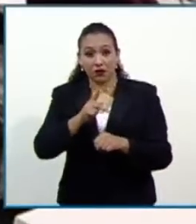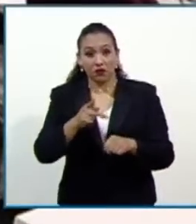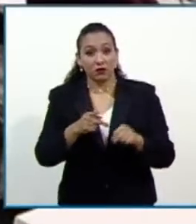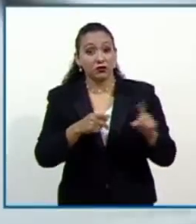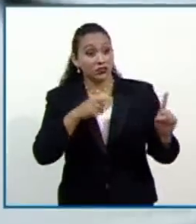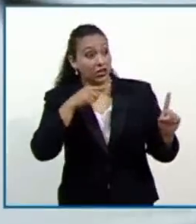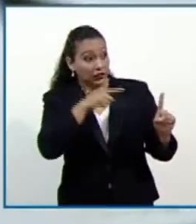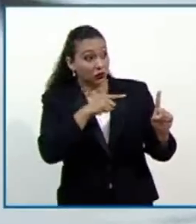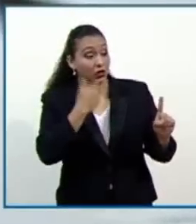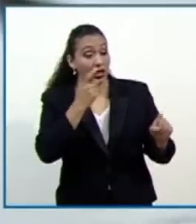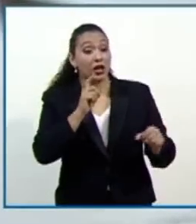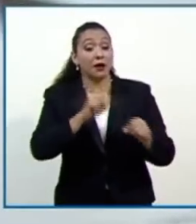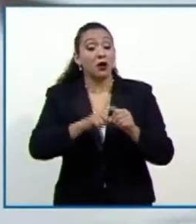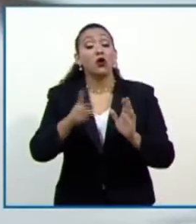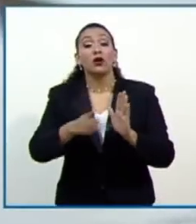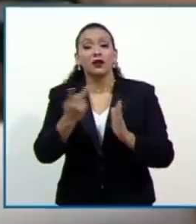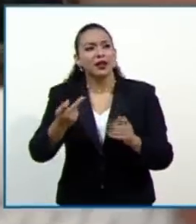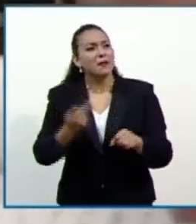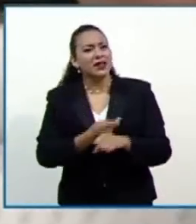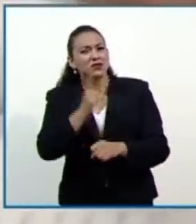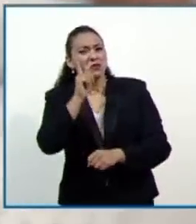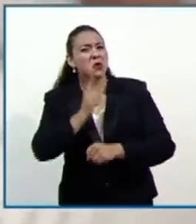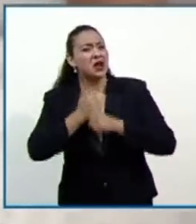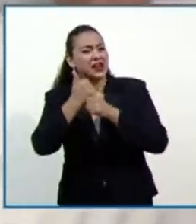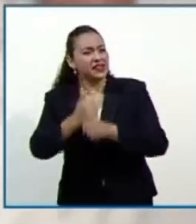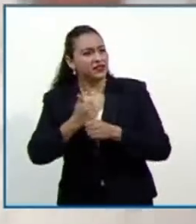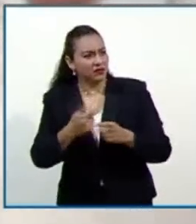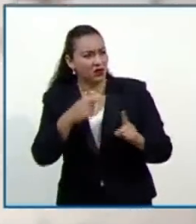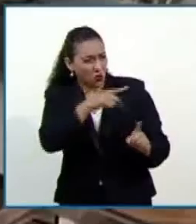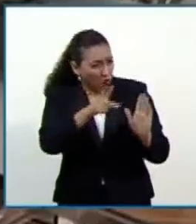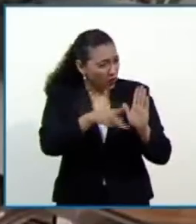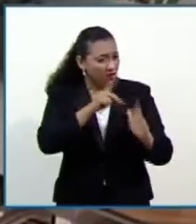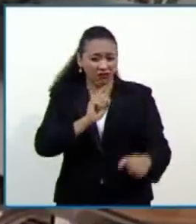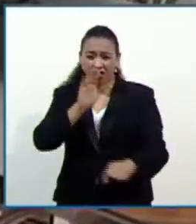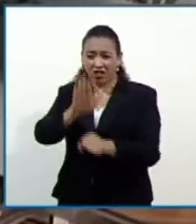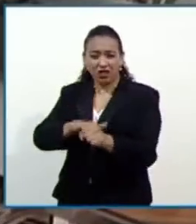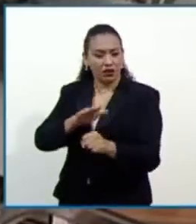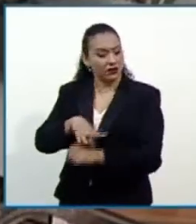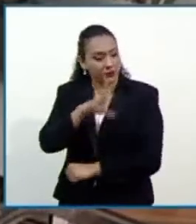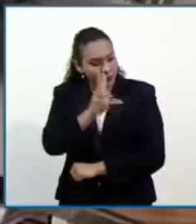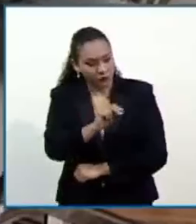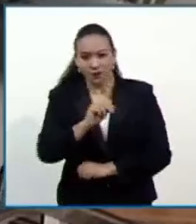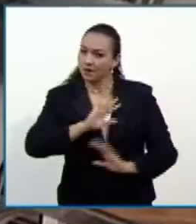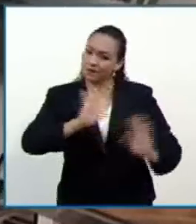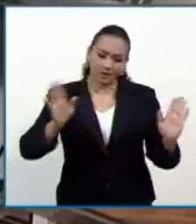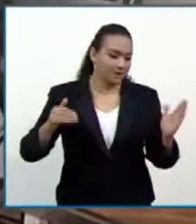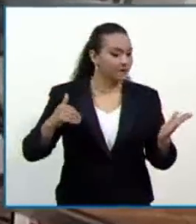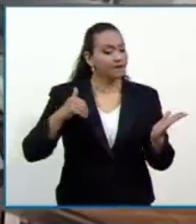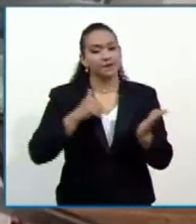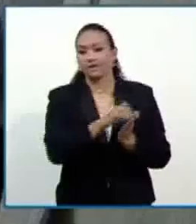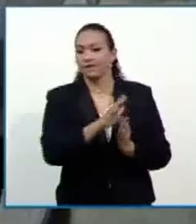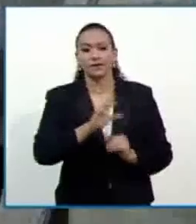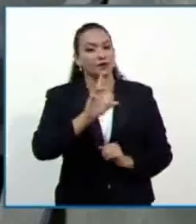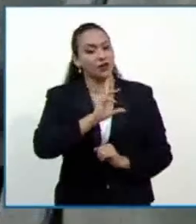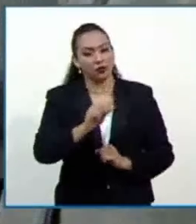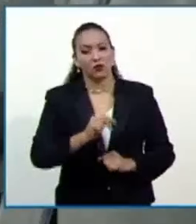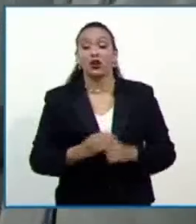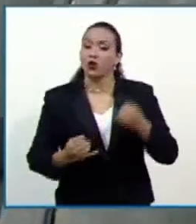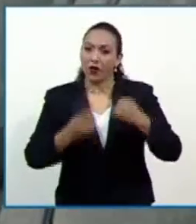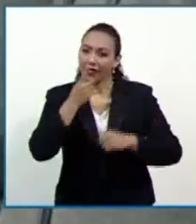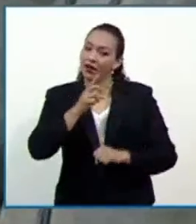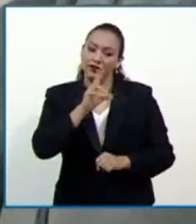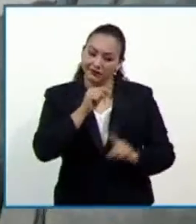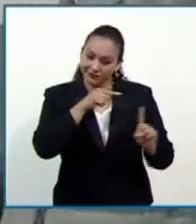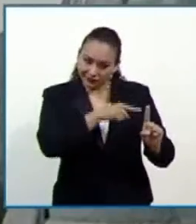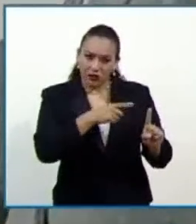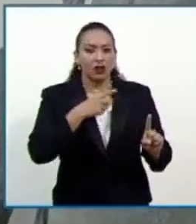a quien violentó a mujeres, favoreciendo la impunidad y generando la idea de que no existen consecuencias para quienes